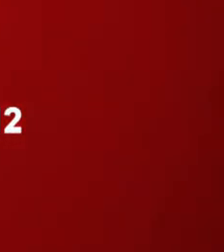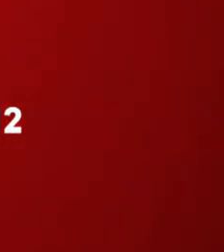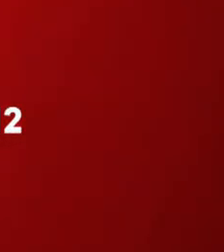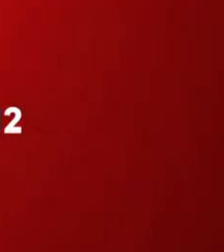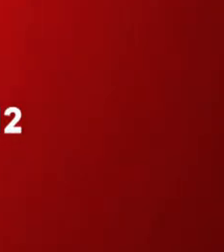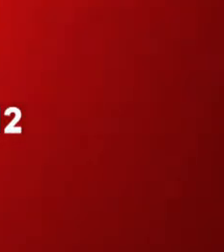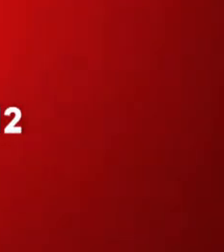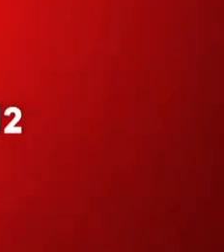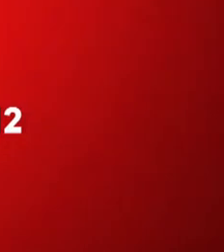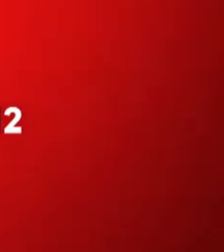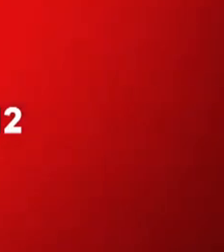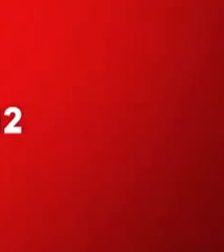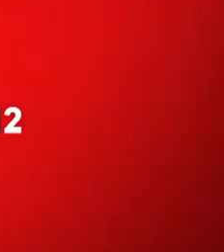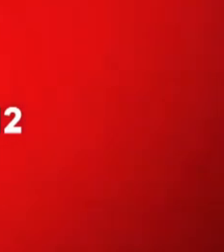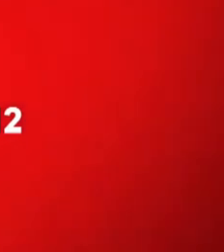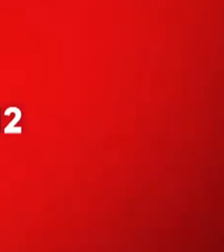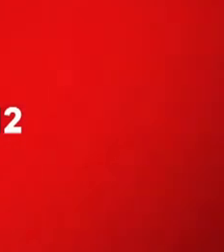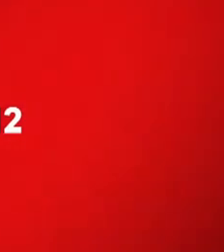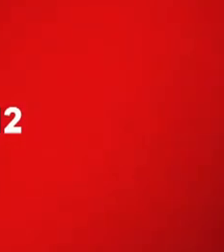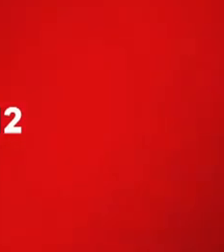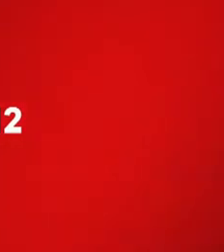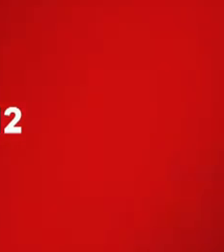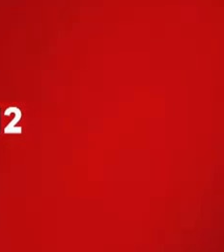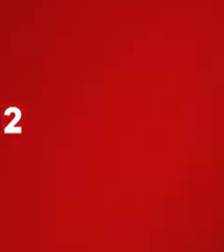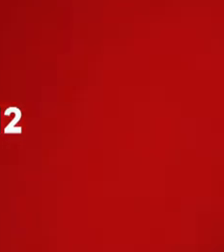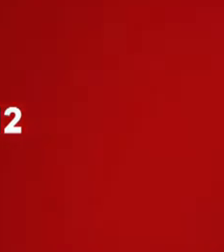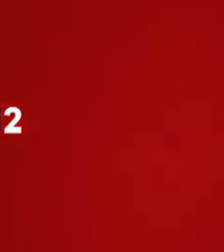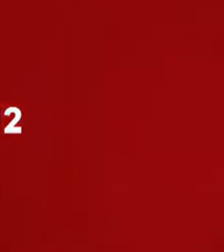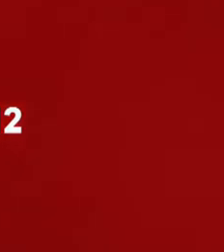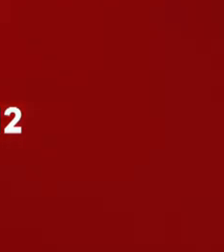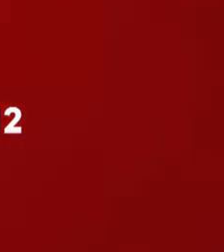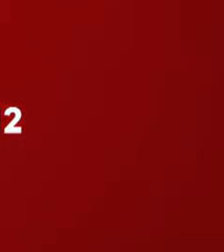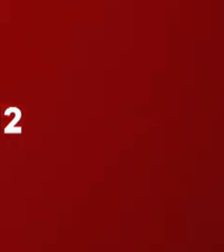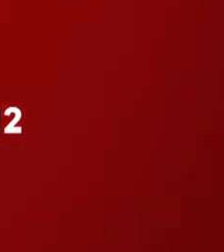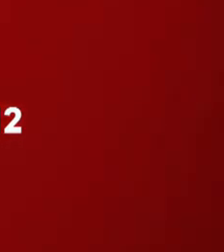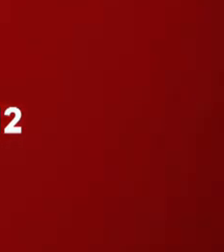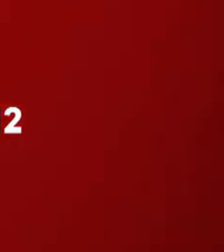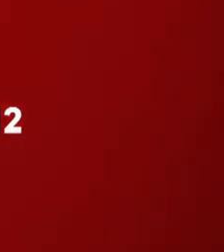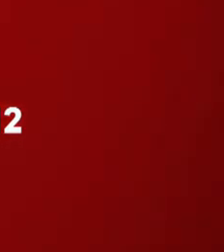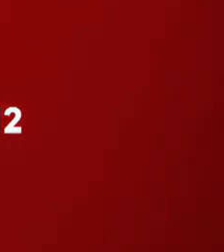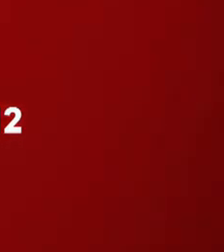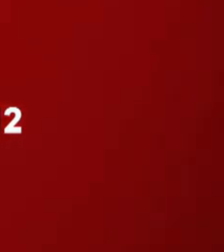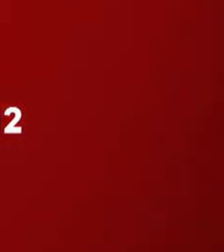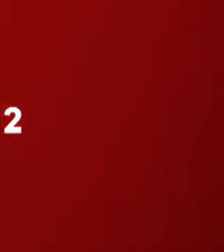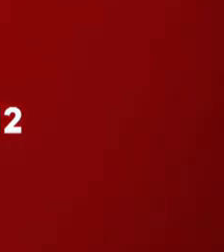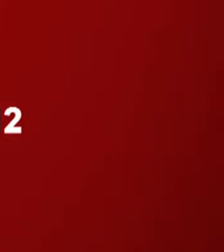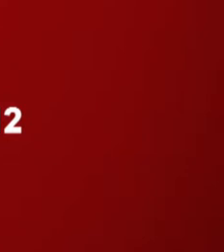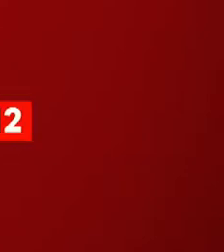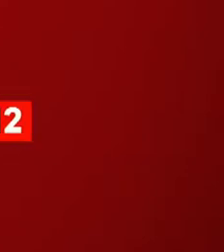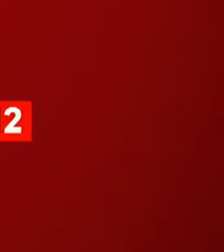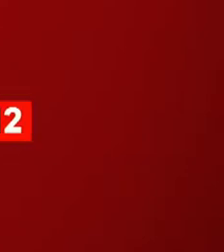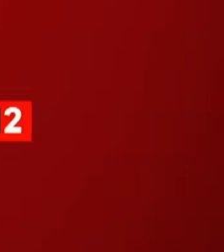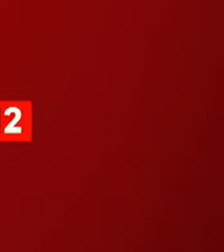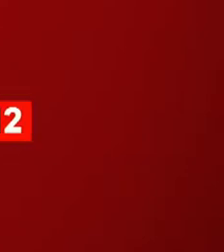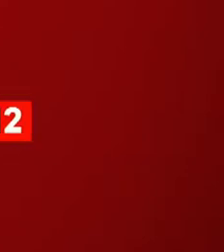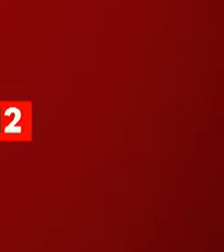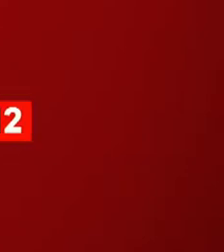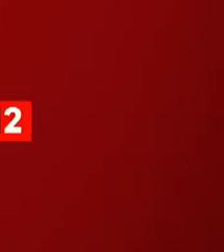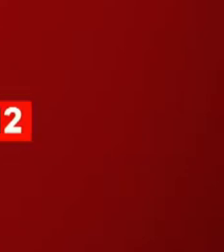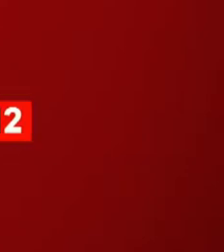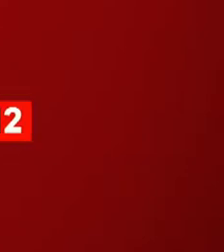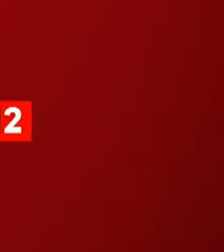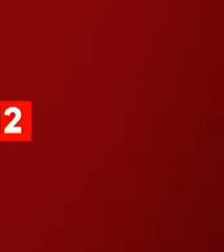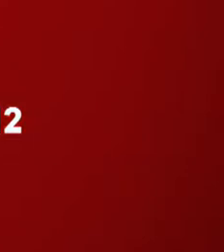y 712 de Movistar, 14 y 514 de Claro, 92 de Best Cable, 12 de